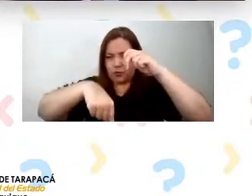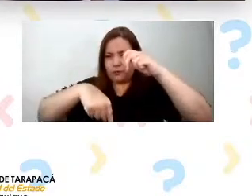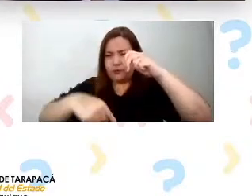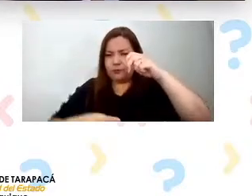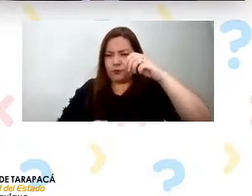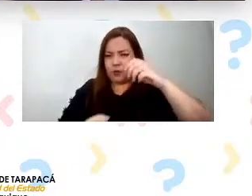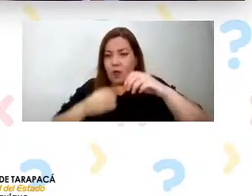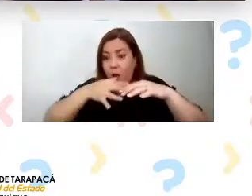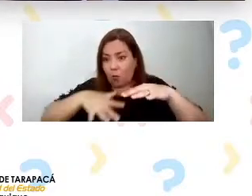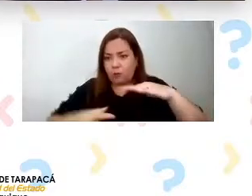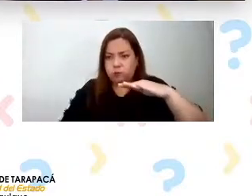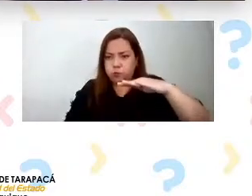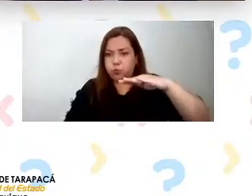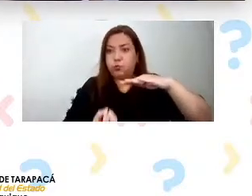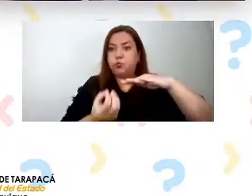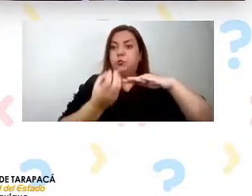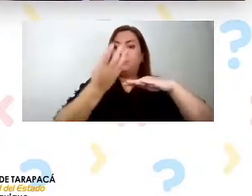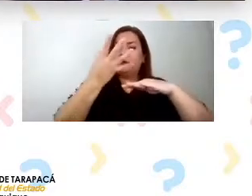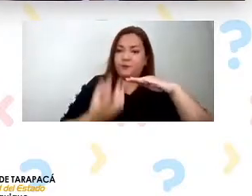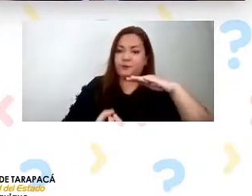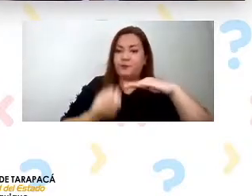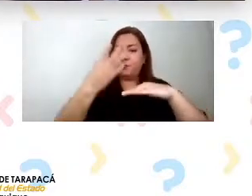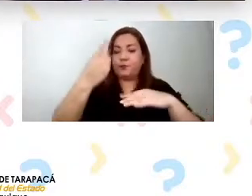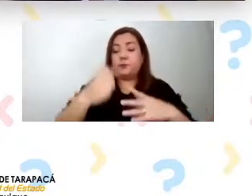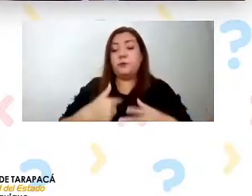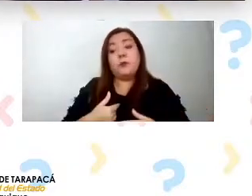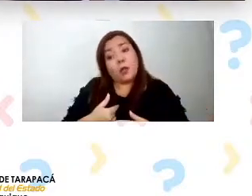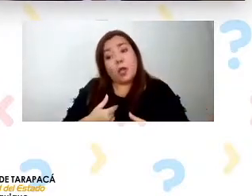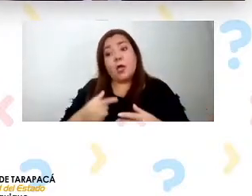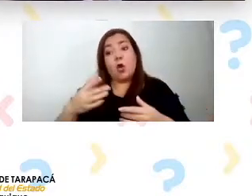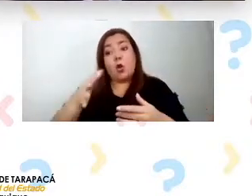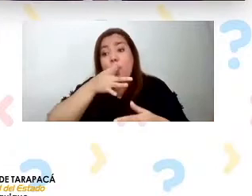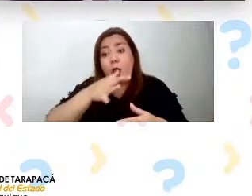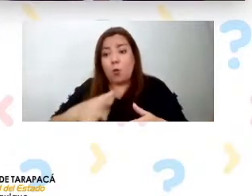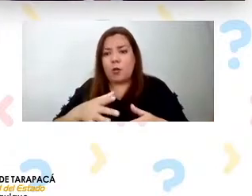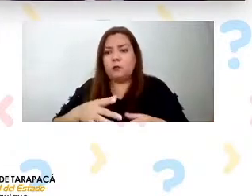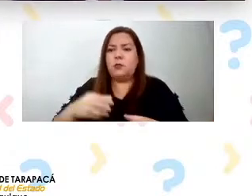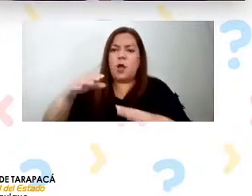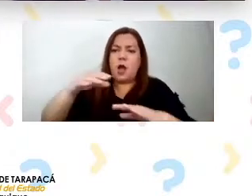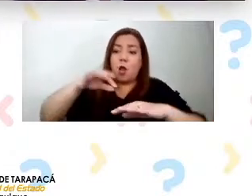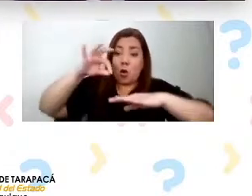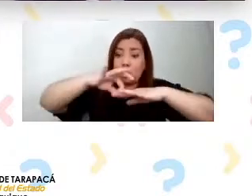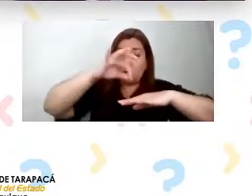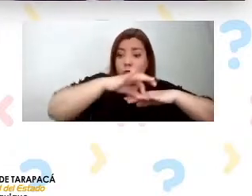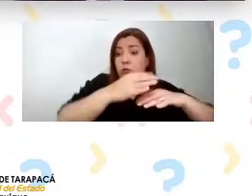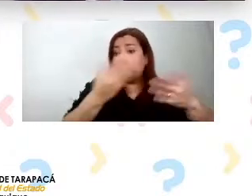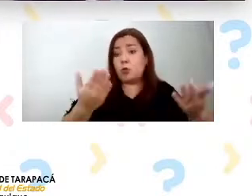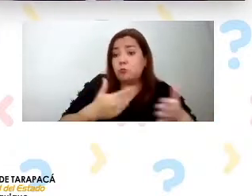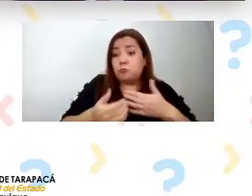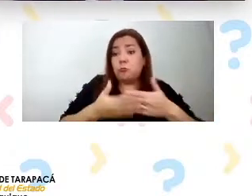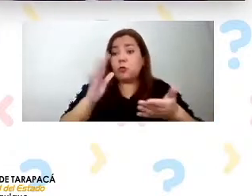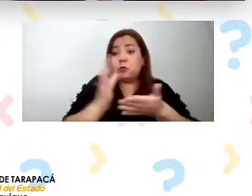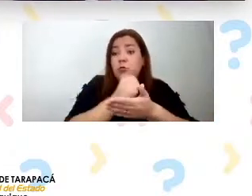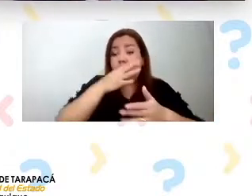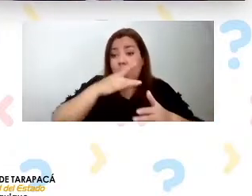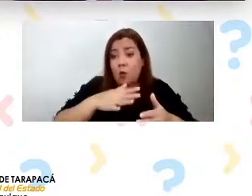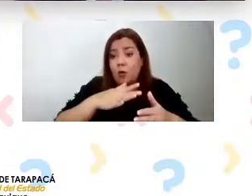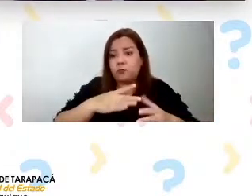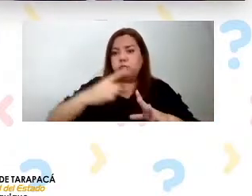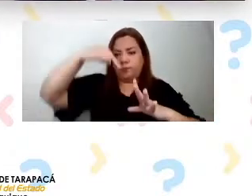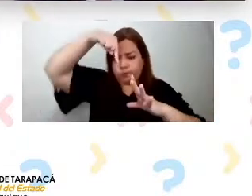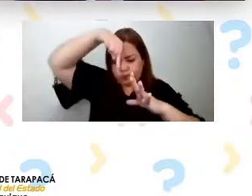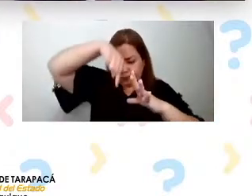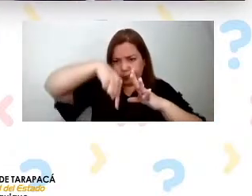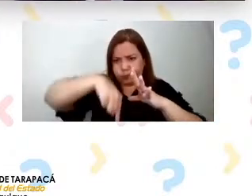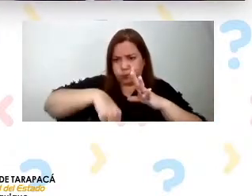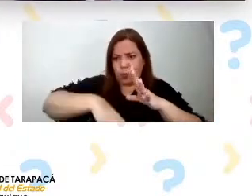Los agricultores obtienen los recursos hídricos principalmente de los acuíferos superficiales para